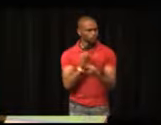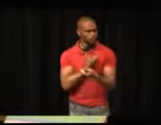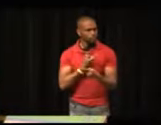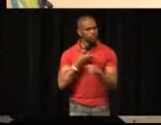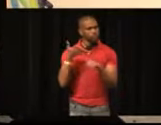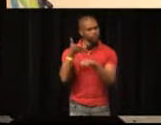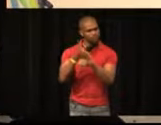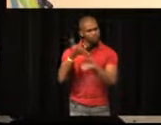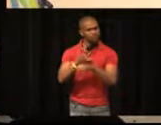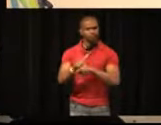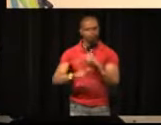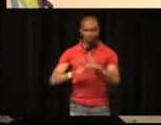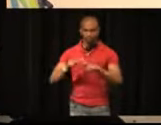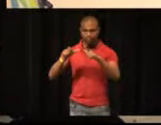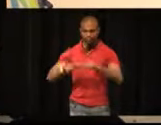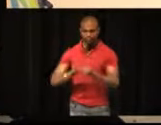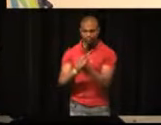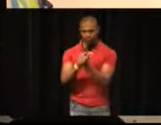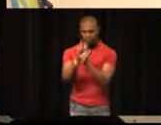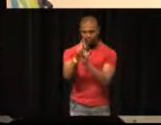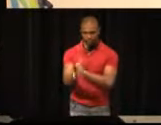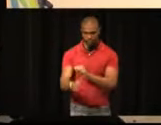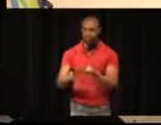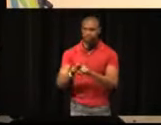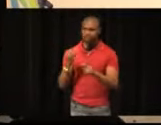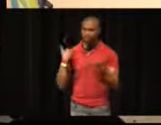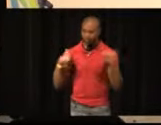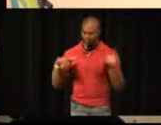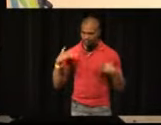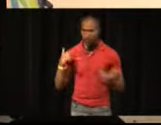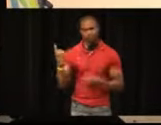nuestras acciones en el campo del deporte